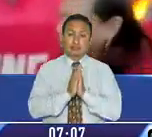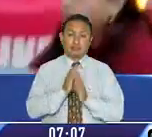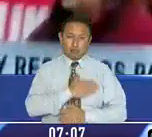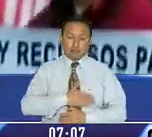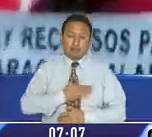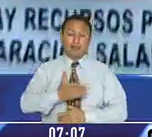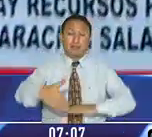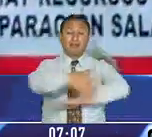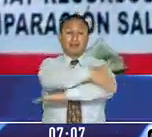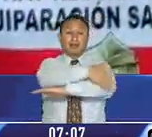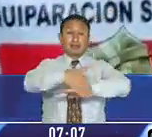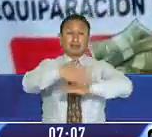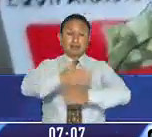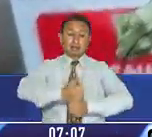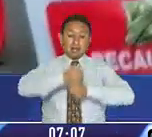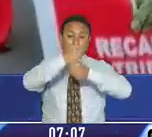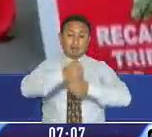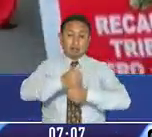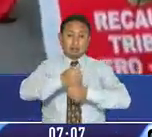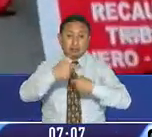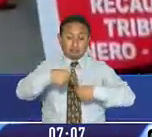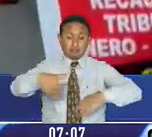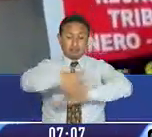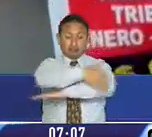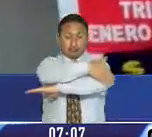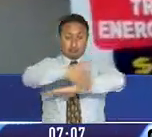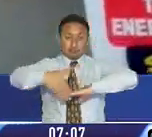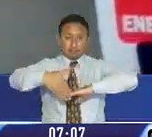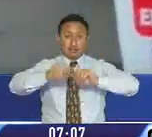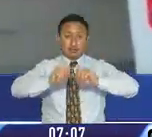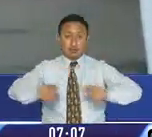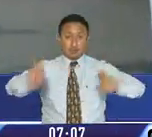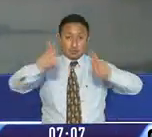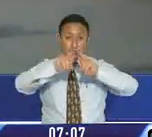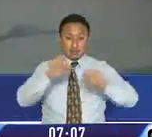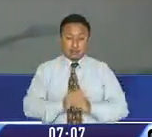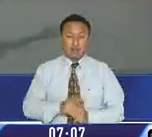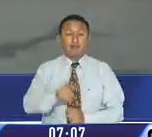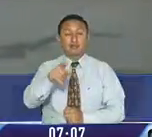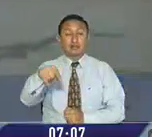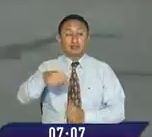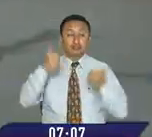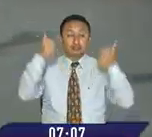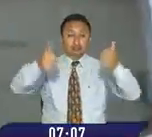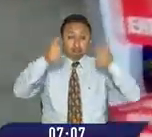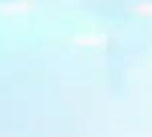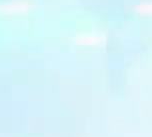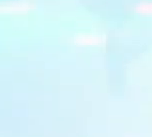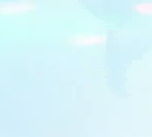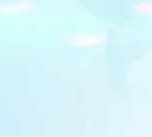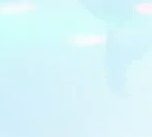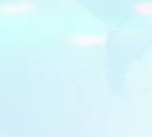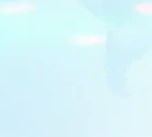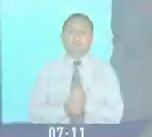avenida Amazonas a la altura de la plataforma pues se encuentra cerrada por manifestaciones.